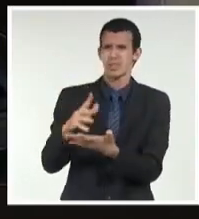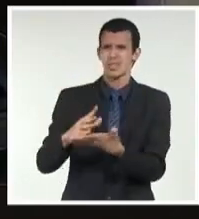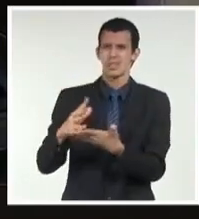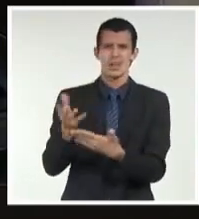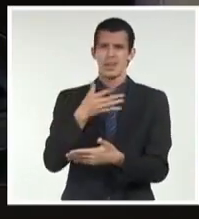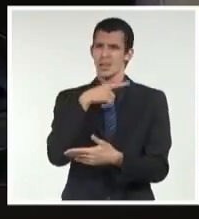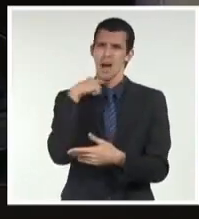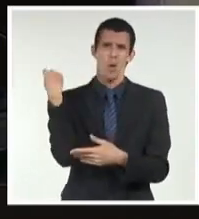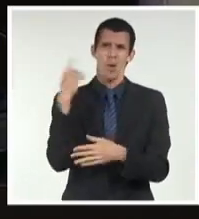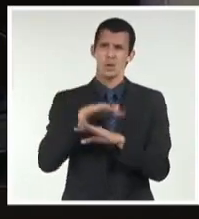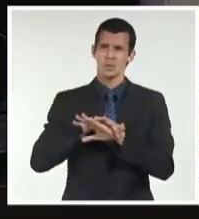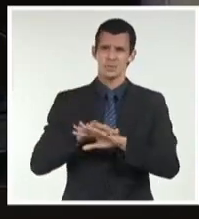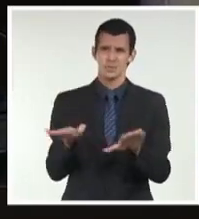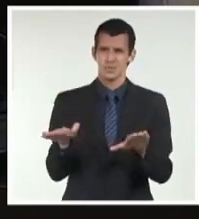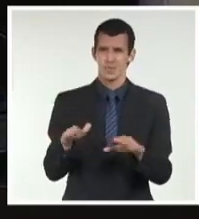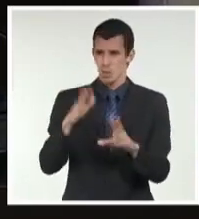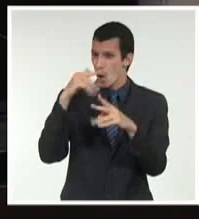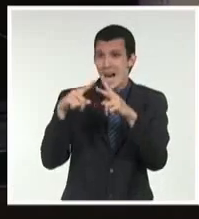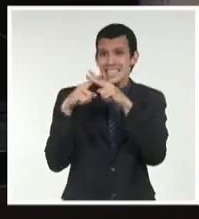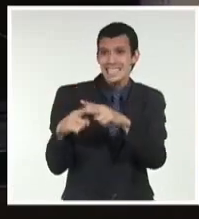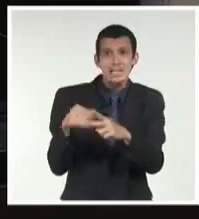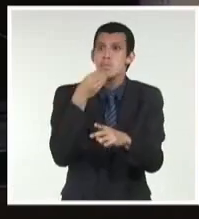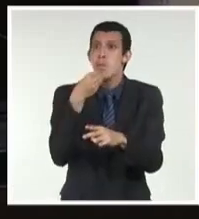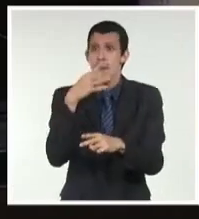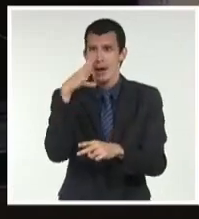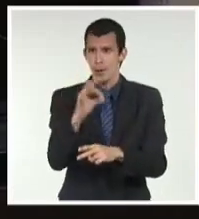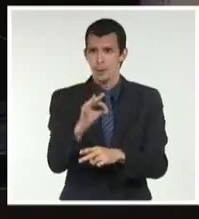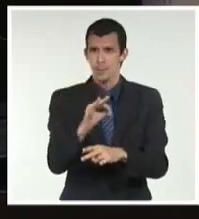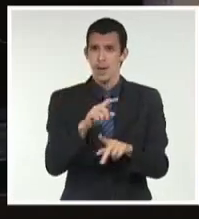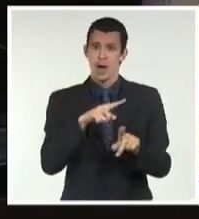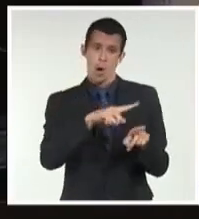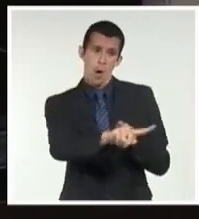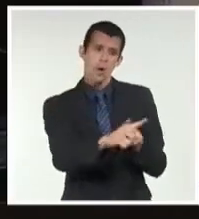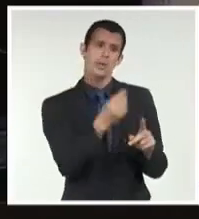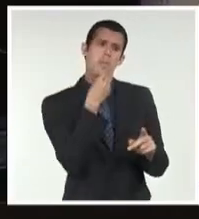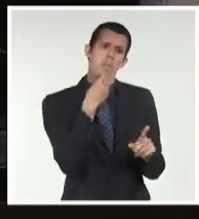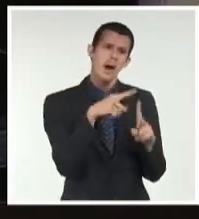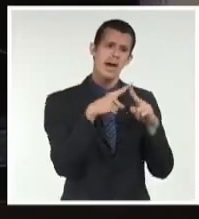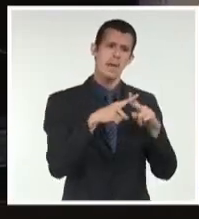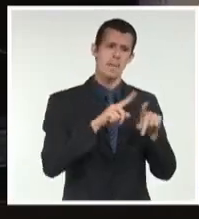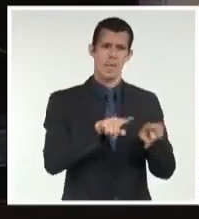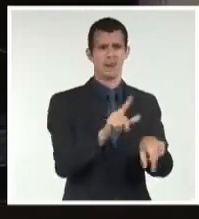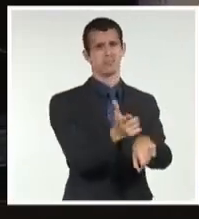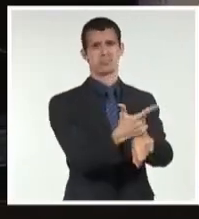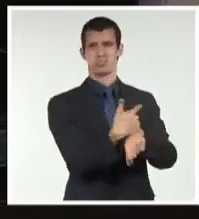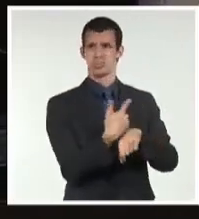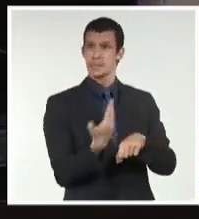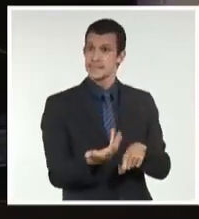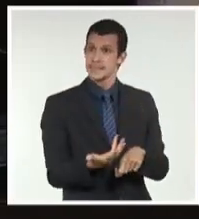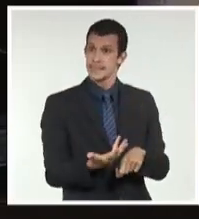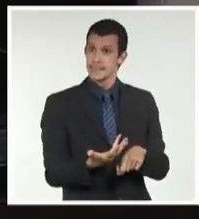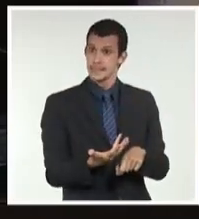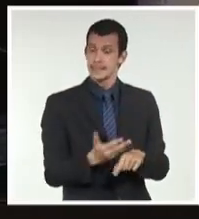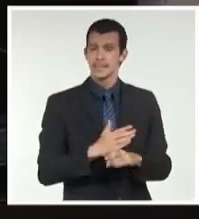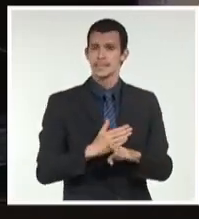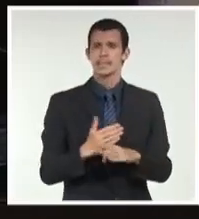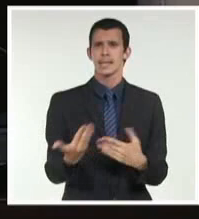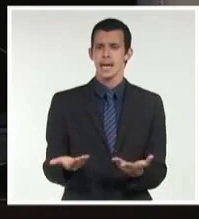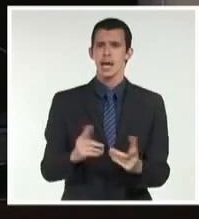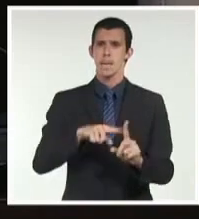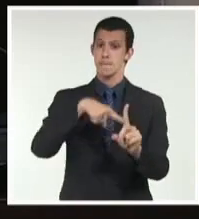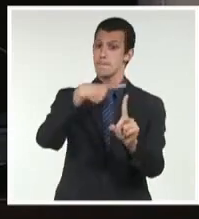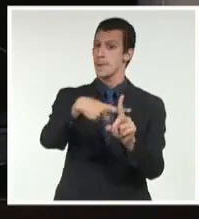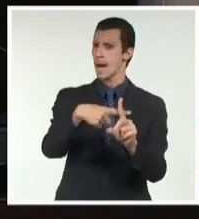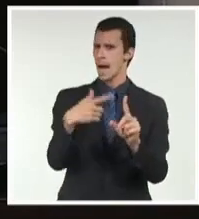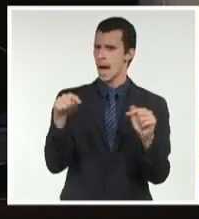recuperaciones, pero no se resuelven con inmediato. O sea que la otra situación que se adiciona a esto es